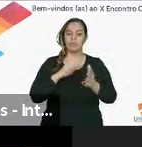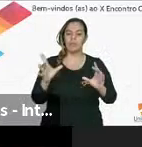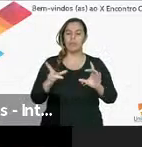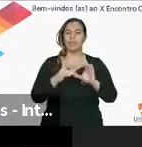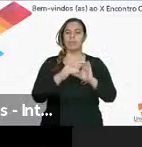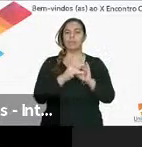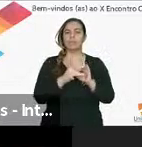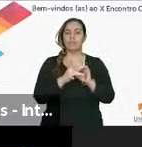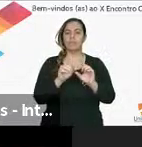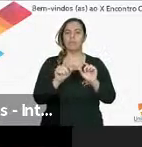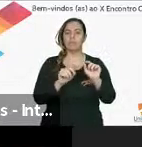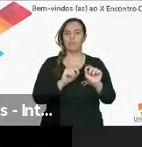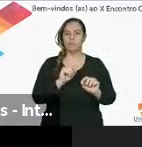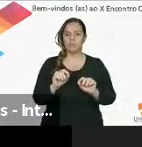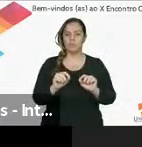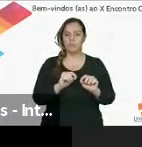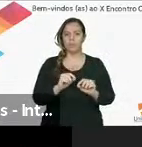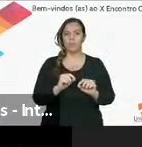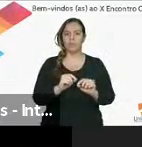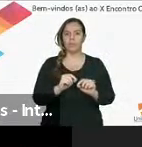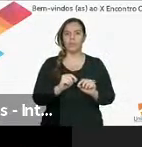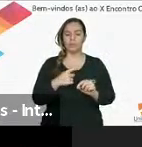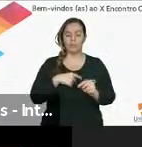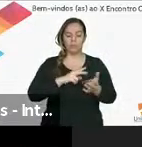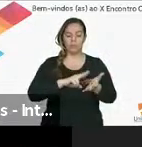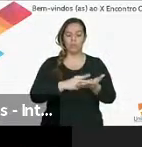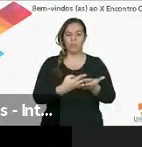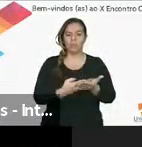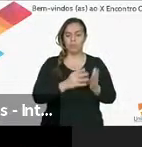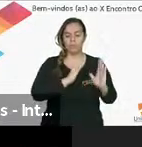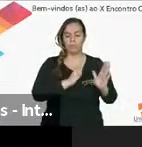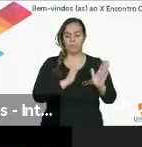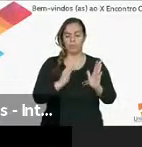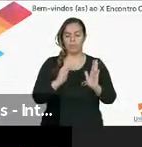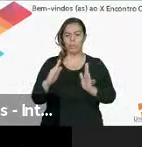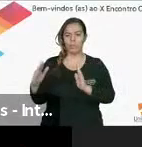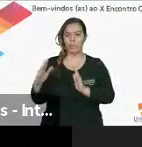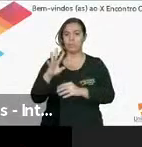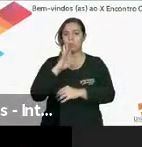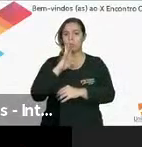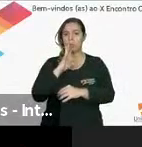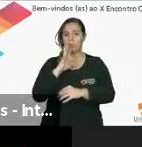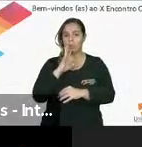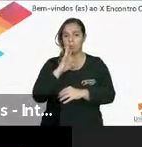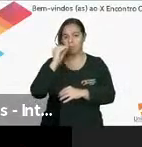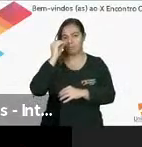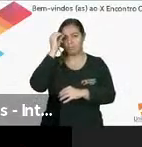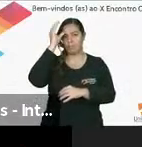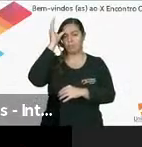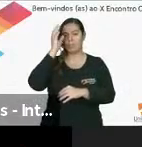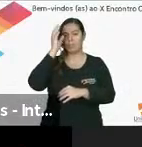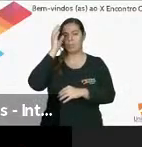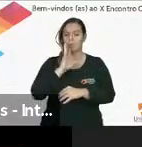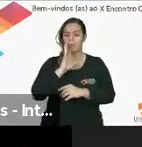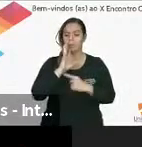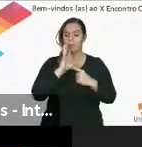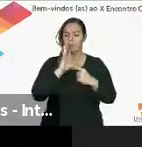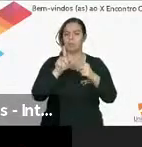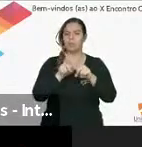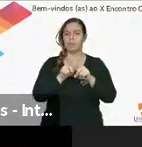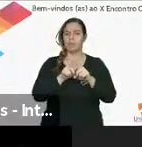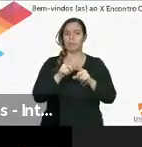tanto, con esta visión sobre el proceso del conocer. Conocer también tiene que ver